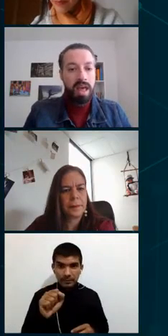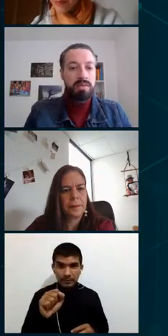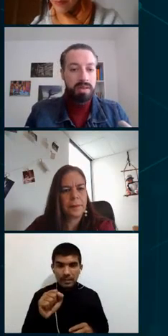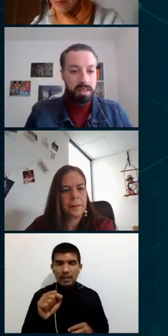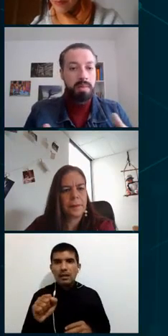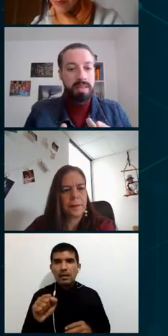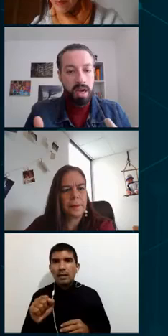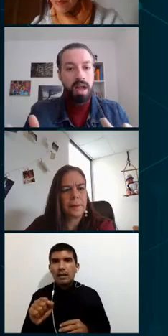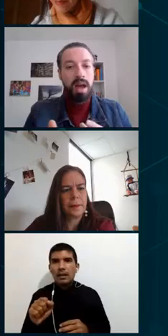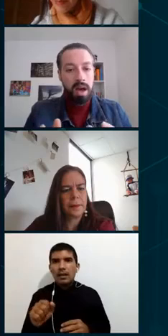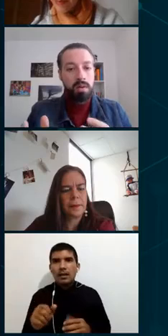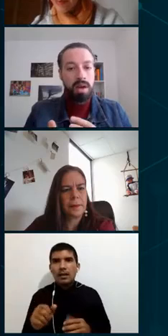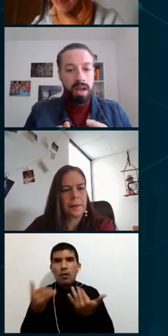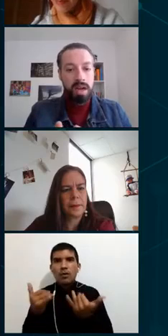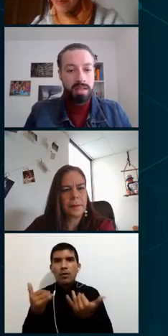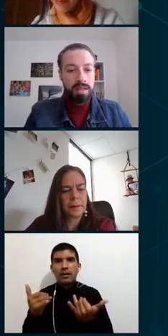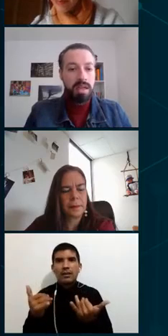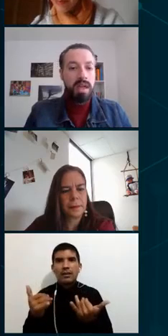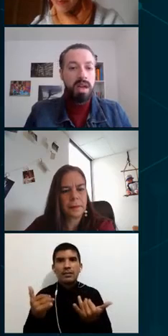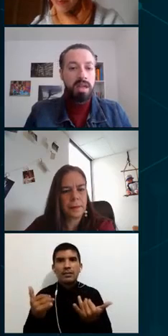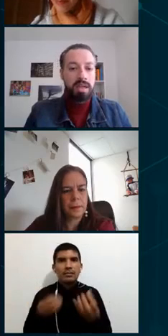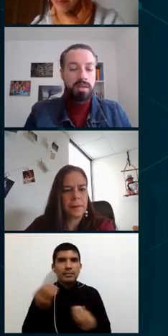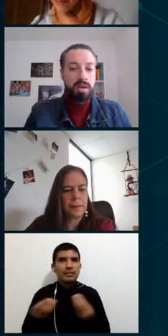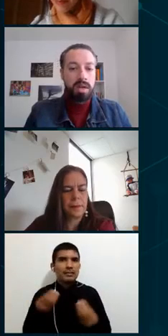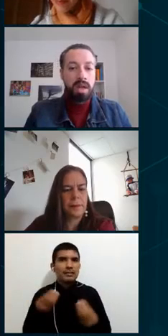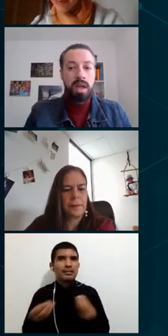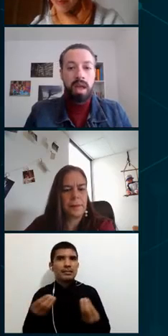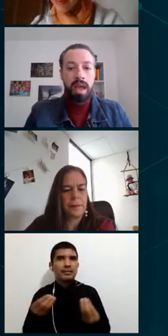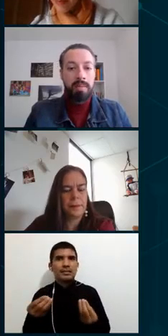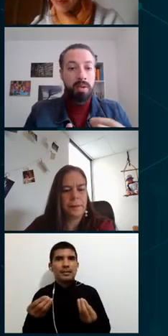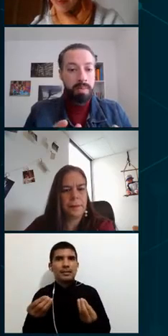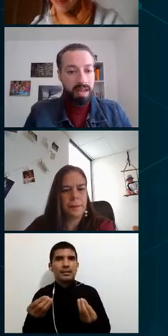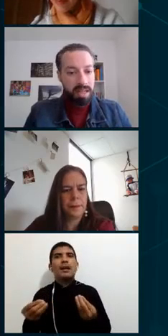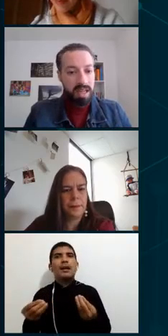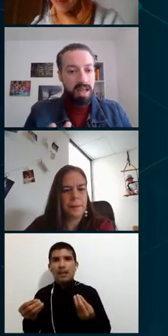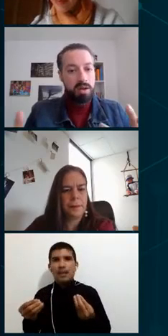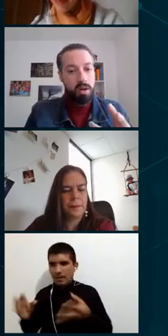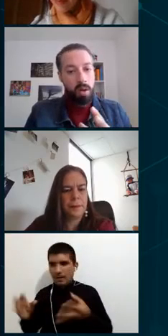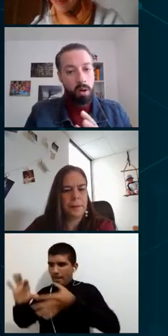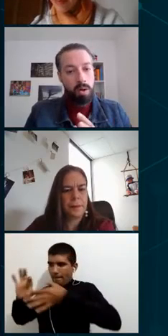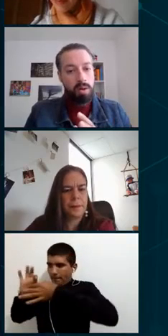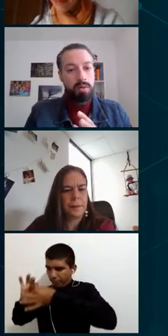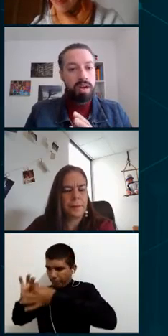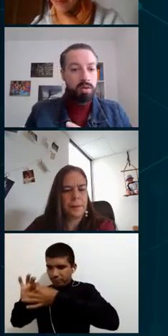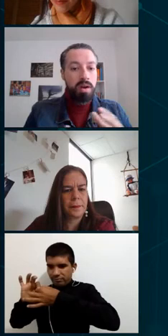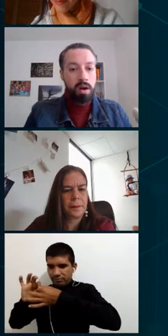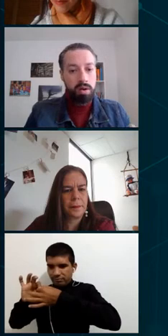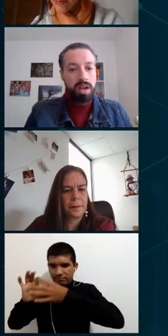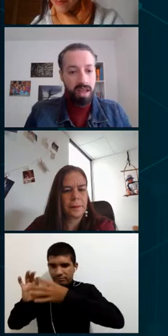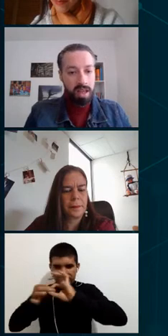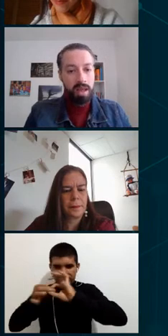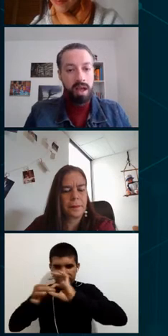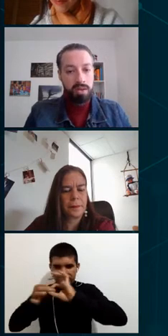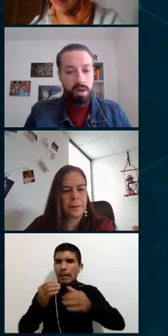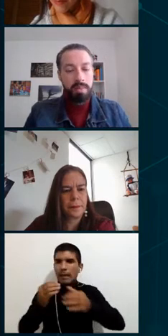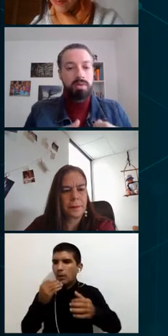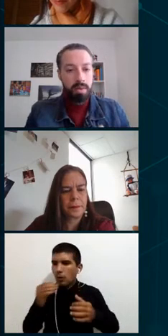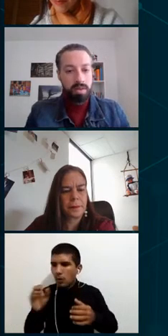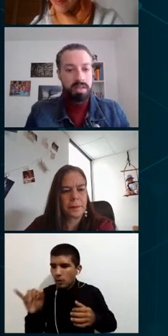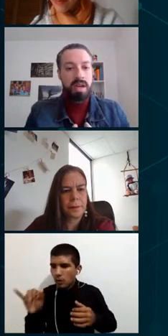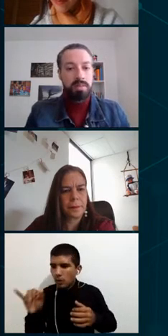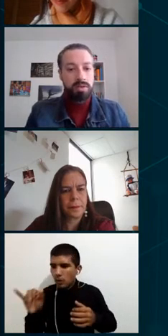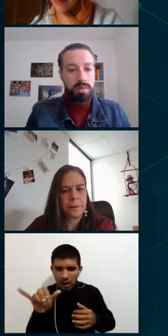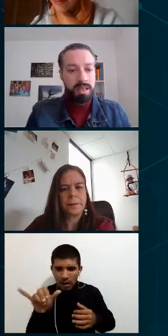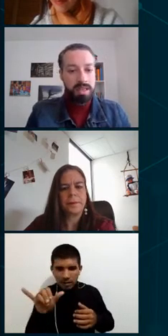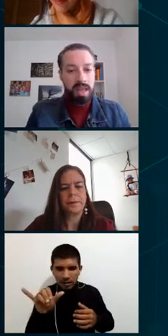lluvia de ideas, pues es empezar a unirlas, las que son muy parecidas, o unir una con otra que ayude de